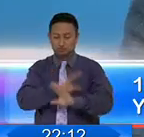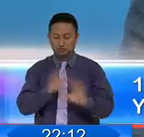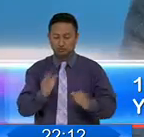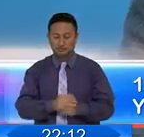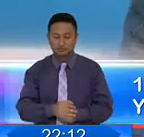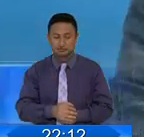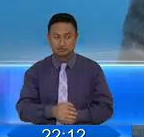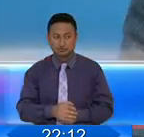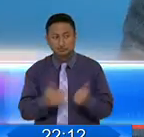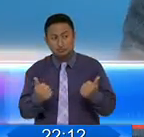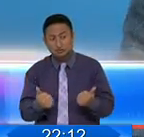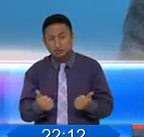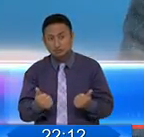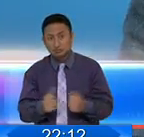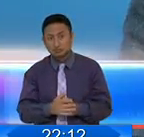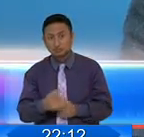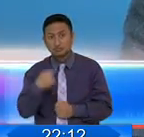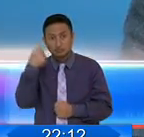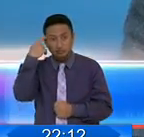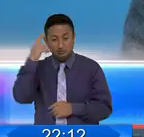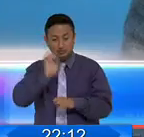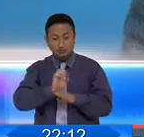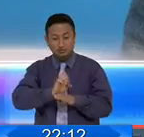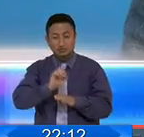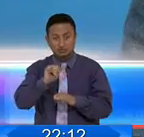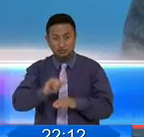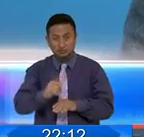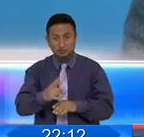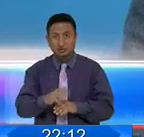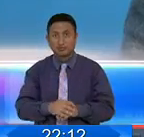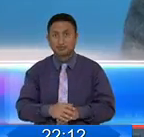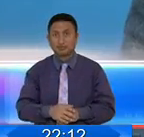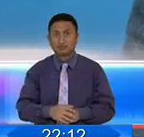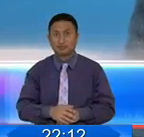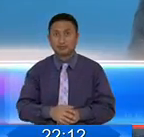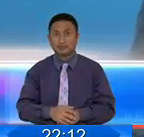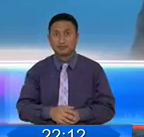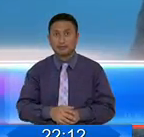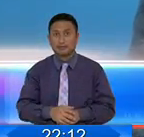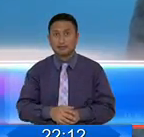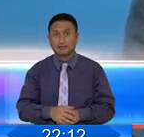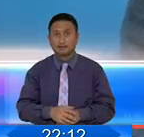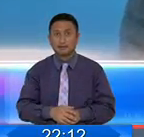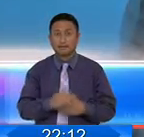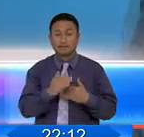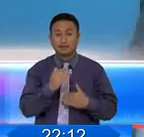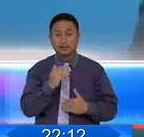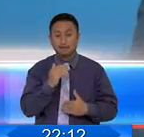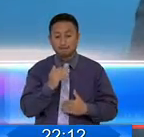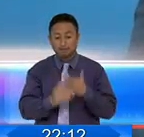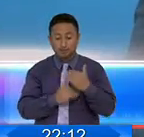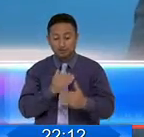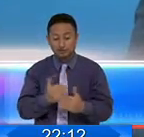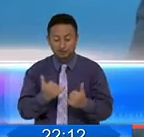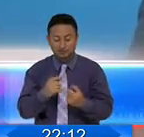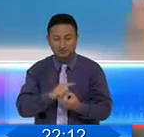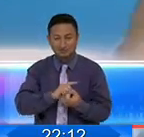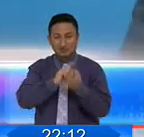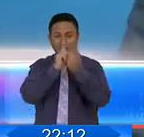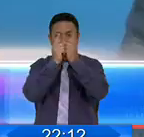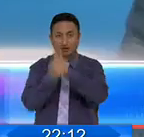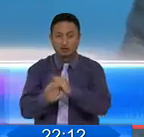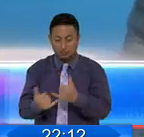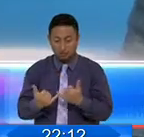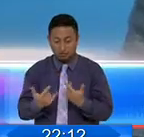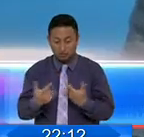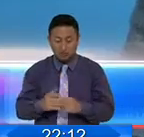Bastante bien, yo creo que los ecuatorianos han logrado de alguna forma pasar de un proceso tradicional, avanzar mucho más rápido de lo que ya estamos